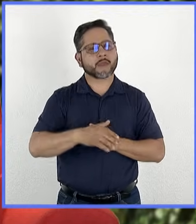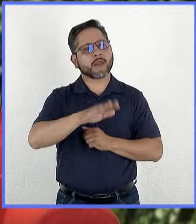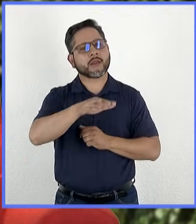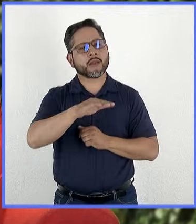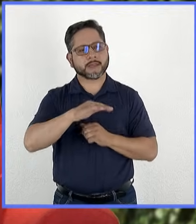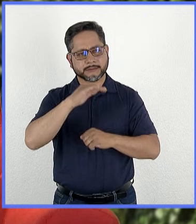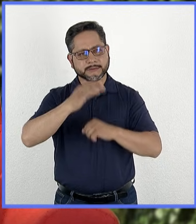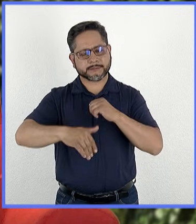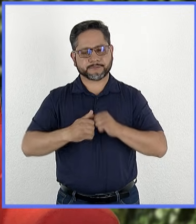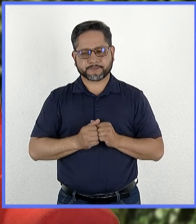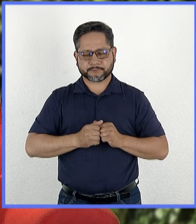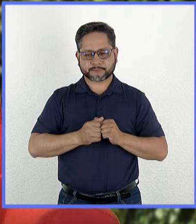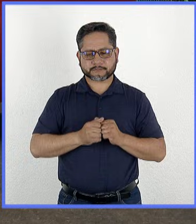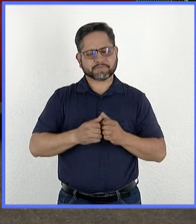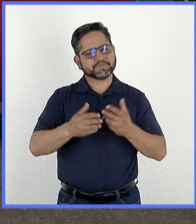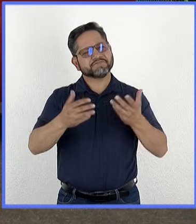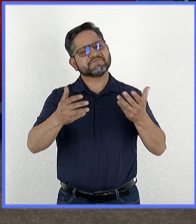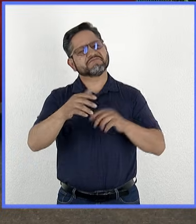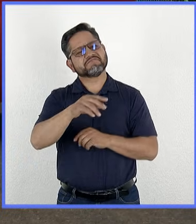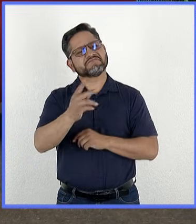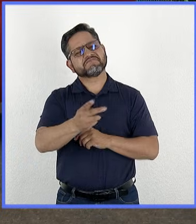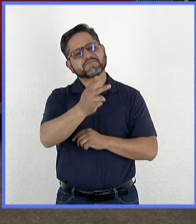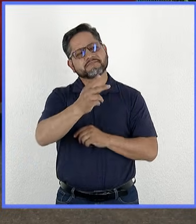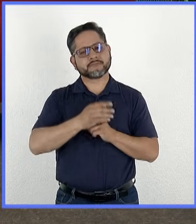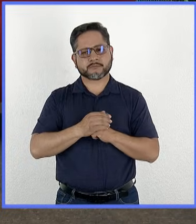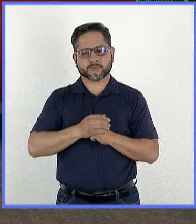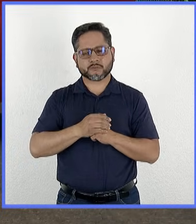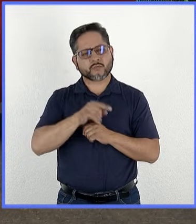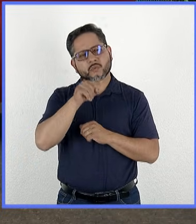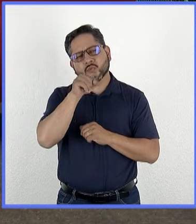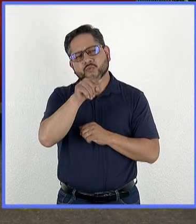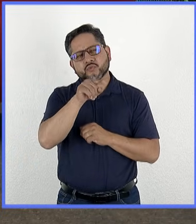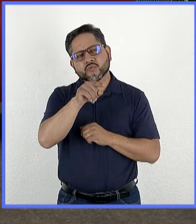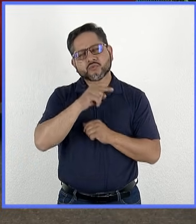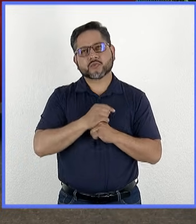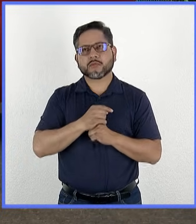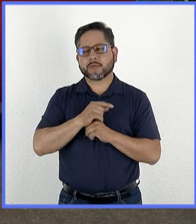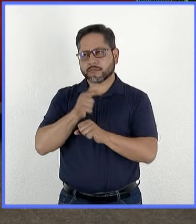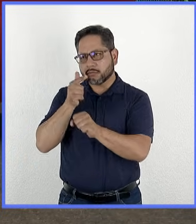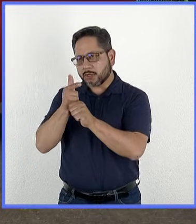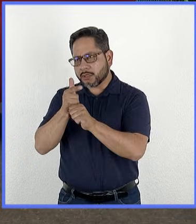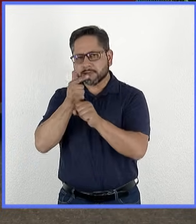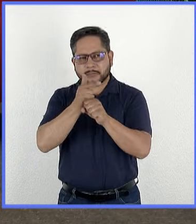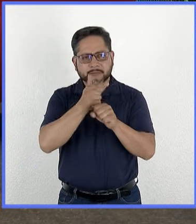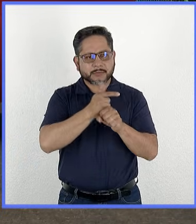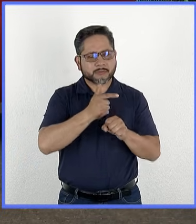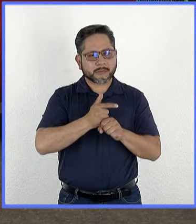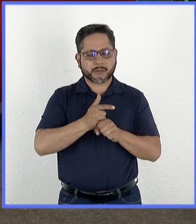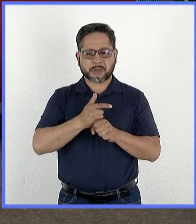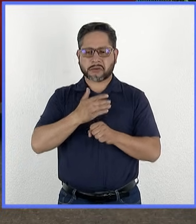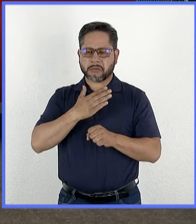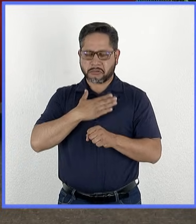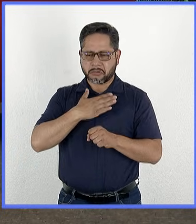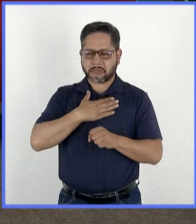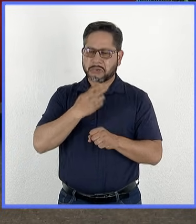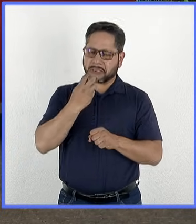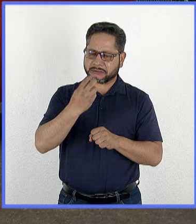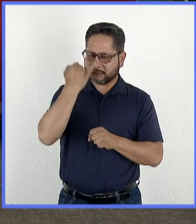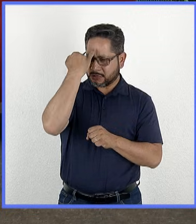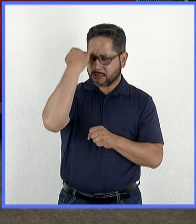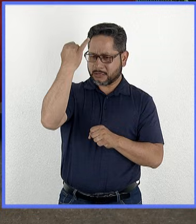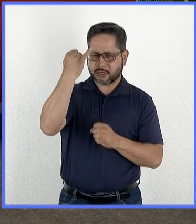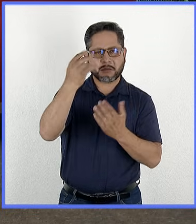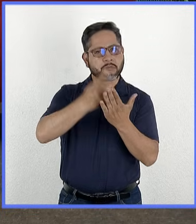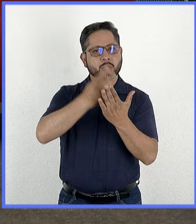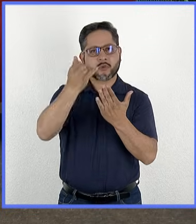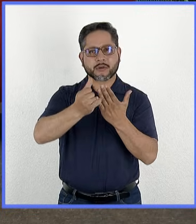doctor, ¿qué significa? Es decir, ¿qué es lo que más ha aprendido, descubierto después de incorporarse o de ser parte de esta iniciativa, de este acueducto,